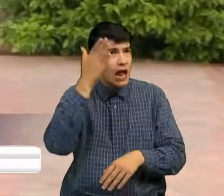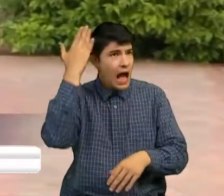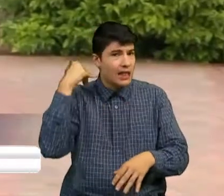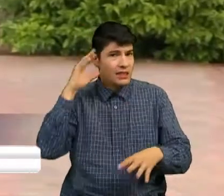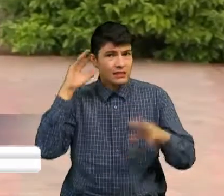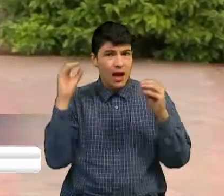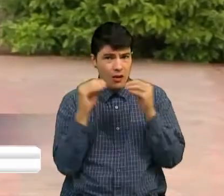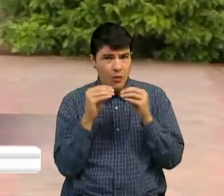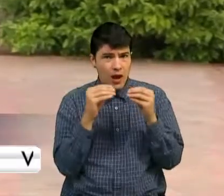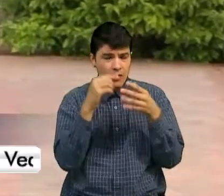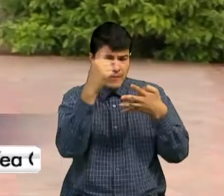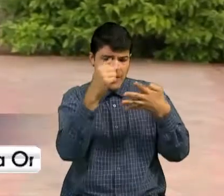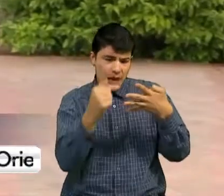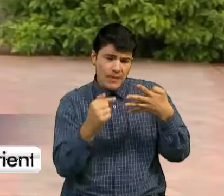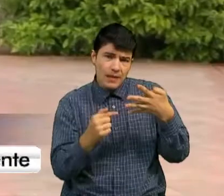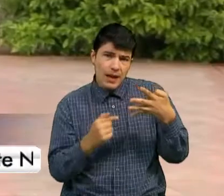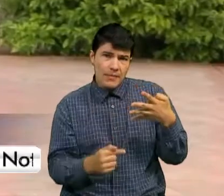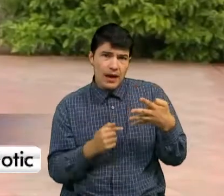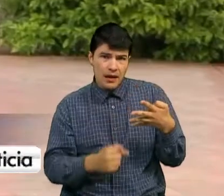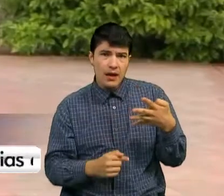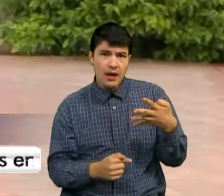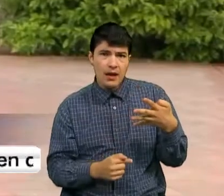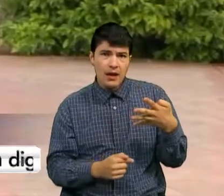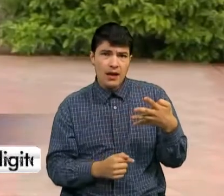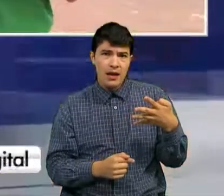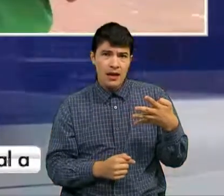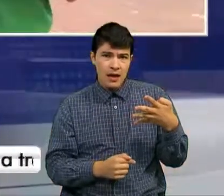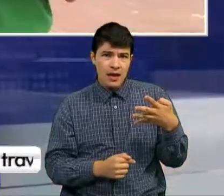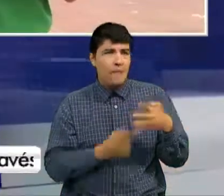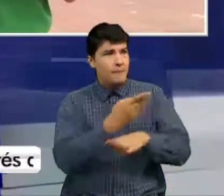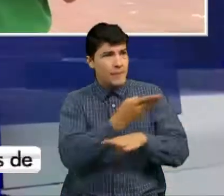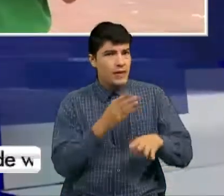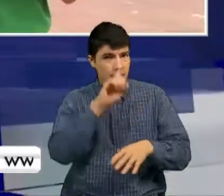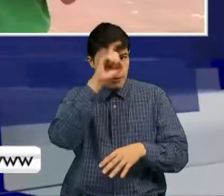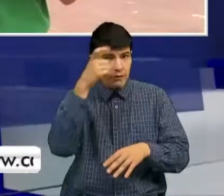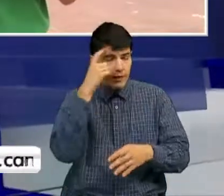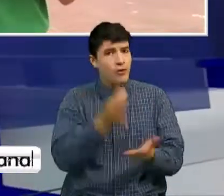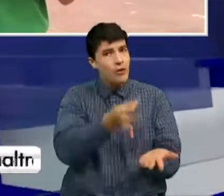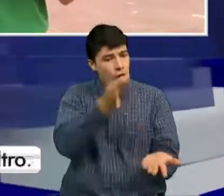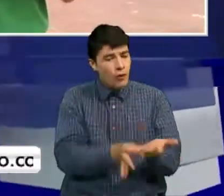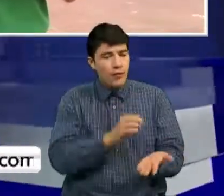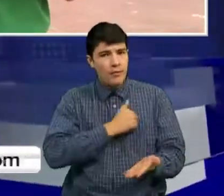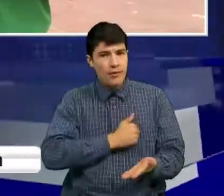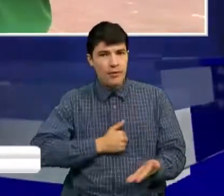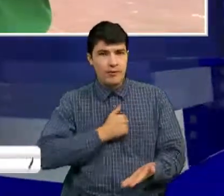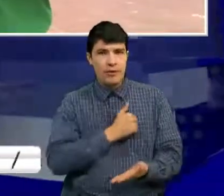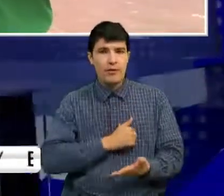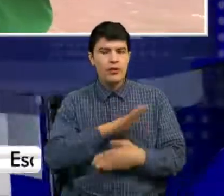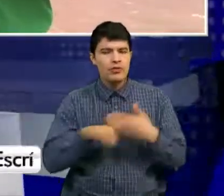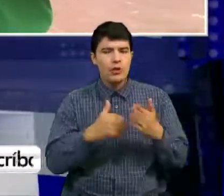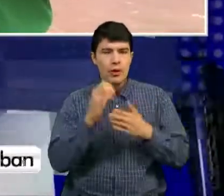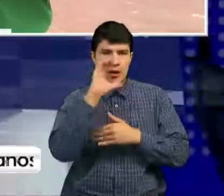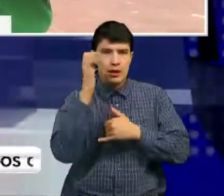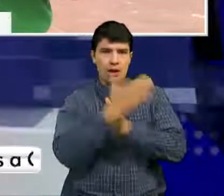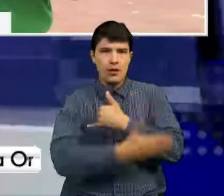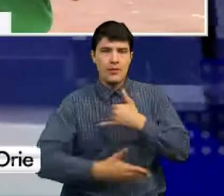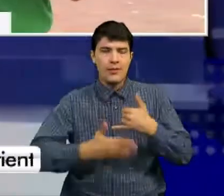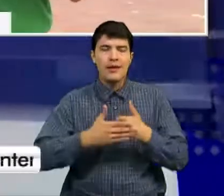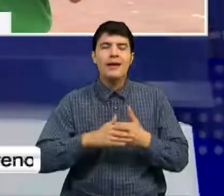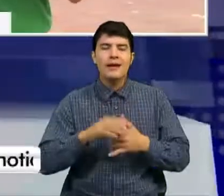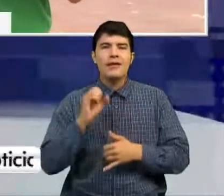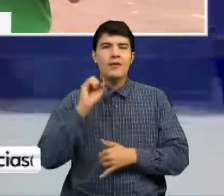los anteriores eventos, en jornadas de protestas y en mesas de diálogo que se han venido desarrollando a lo largo y ancho del país. Desde Ocaña, en el norte de